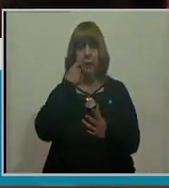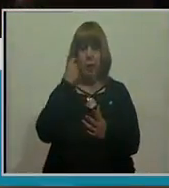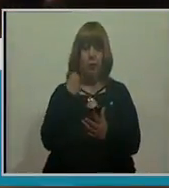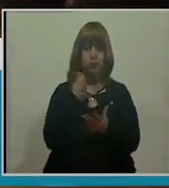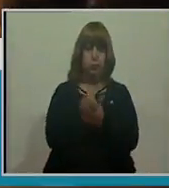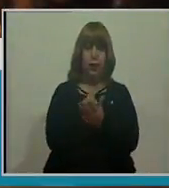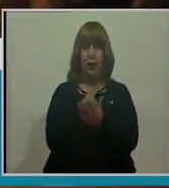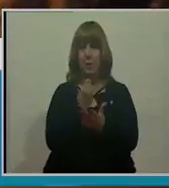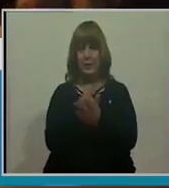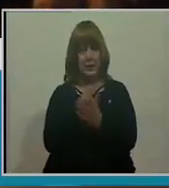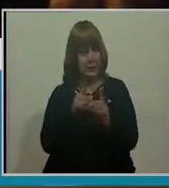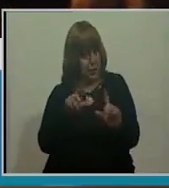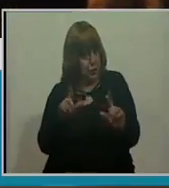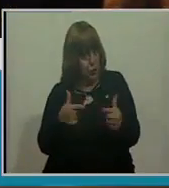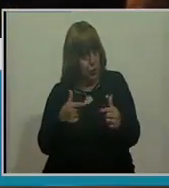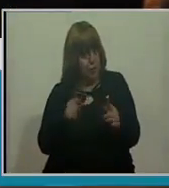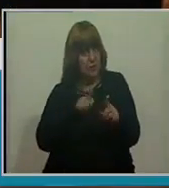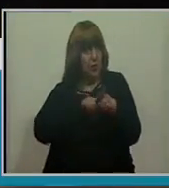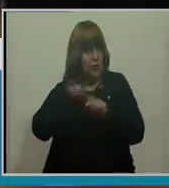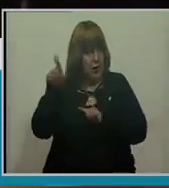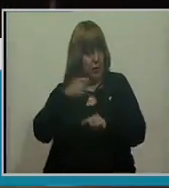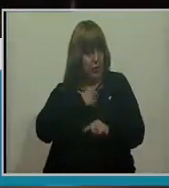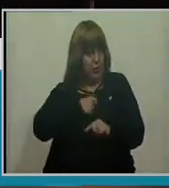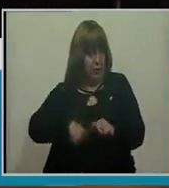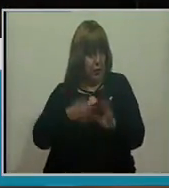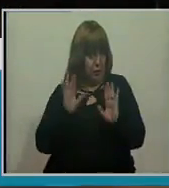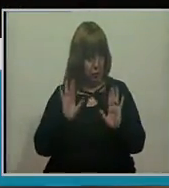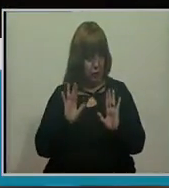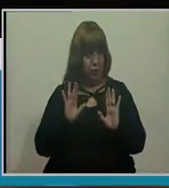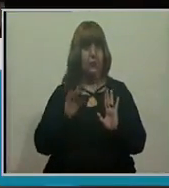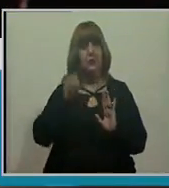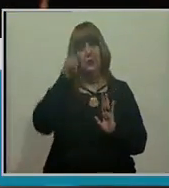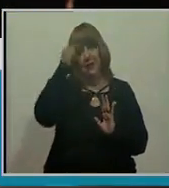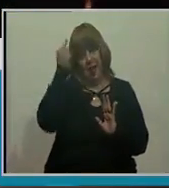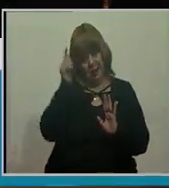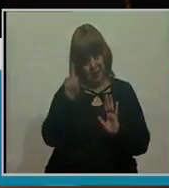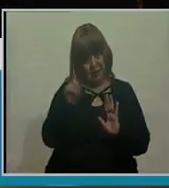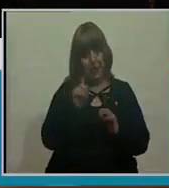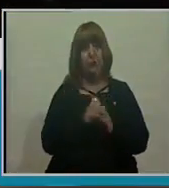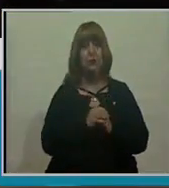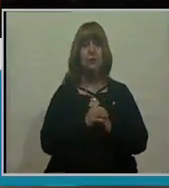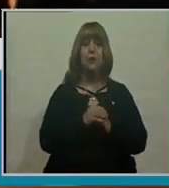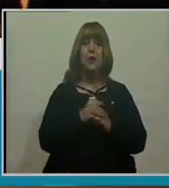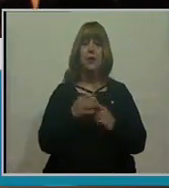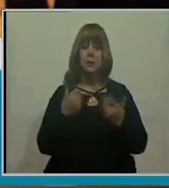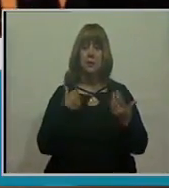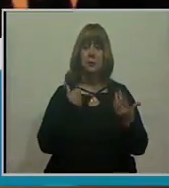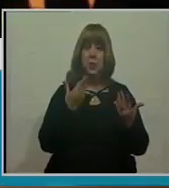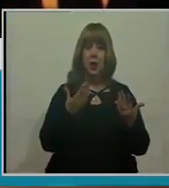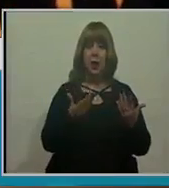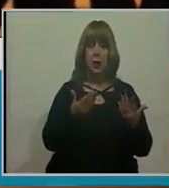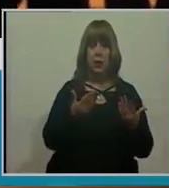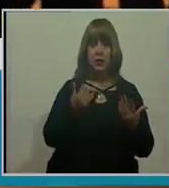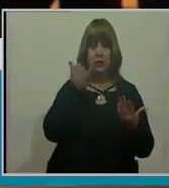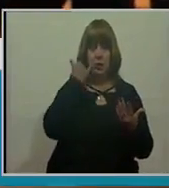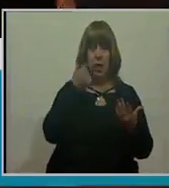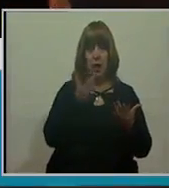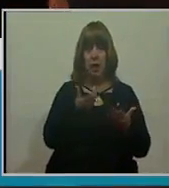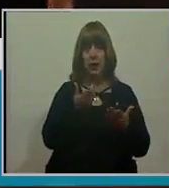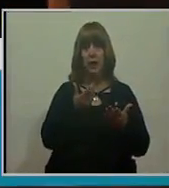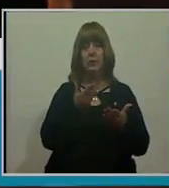sumar otras entidades financieras y como no fueron los tipos que queríamos nosotros, lo vamos a hacer con el banco hipotecario,